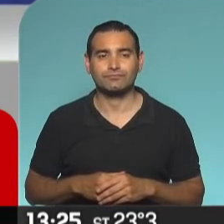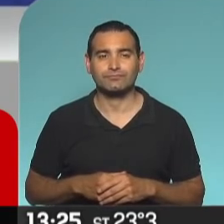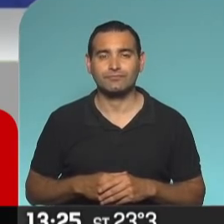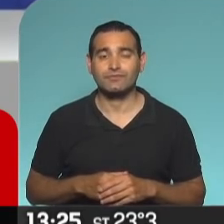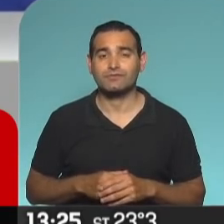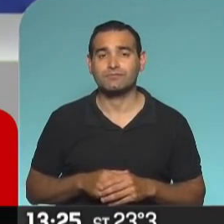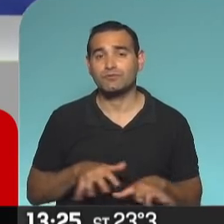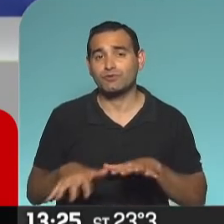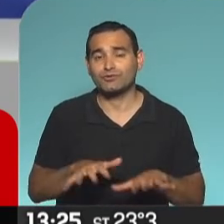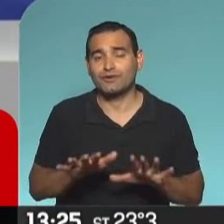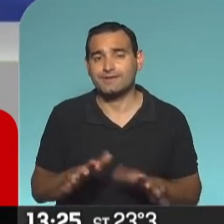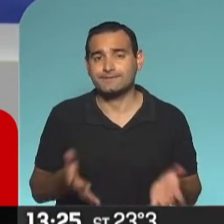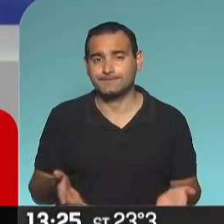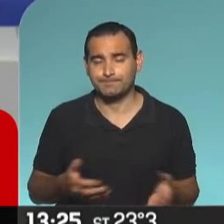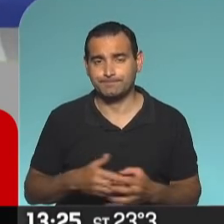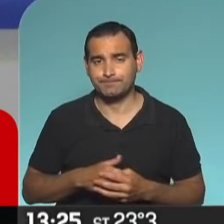la cosa.